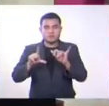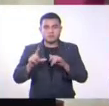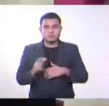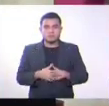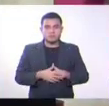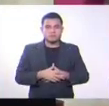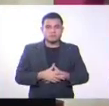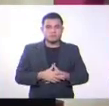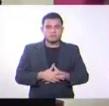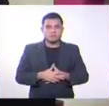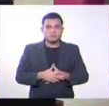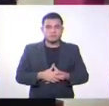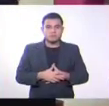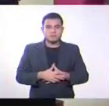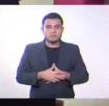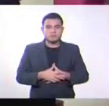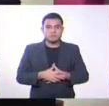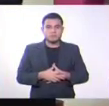Entonces es Y al cuadrado.